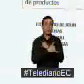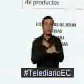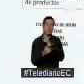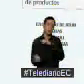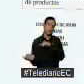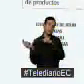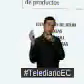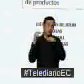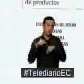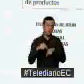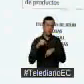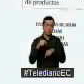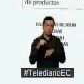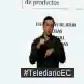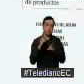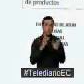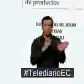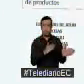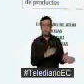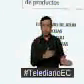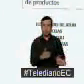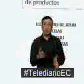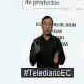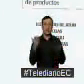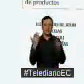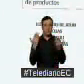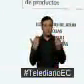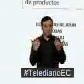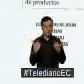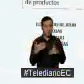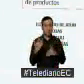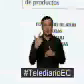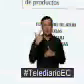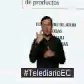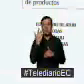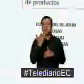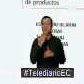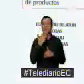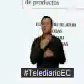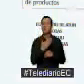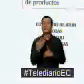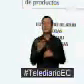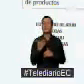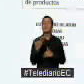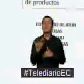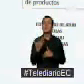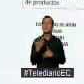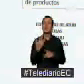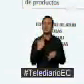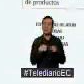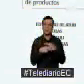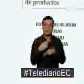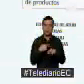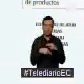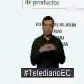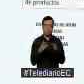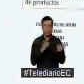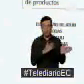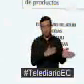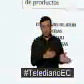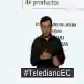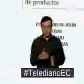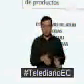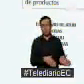de donde deberá salir una hoja de ruta directamente con ya las rondas de negociación que se van a